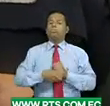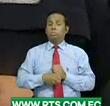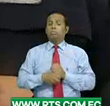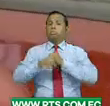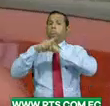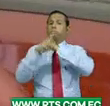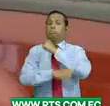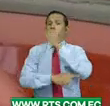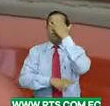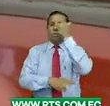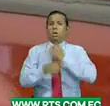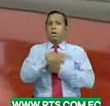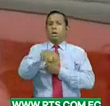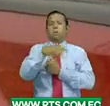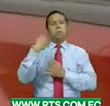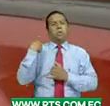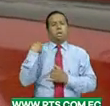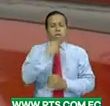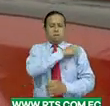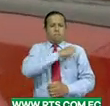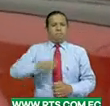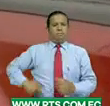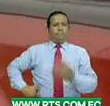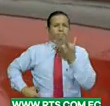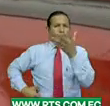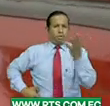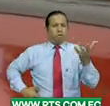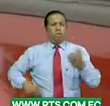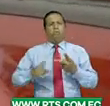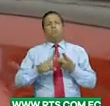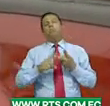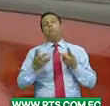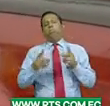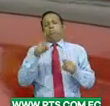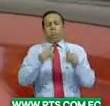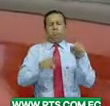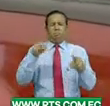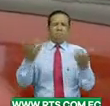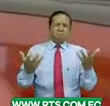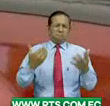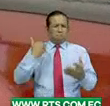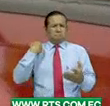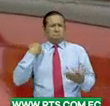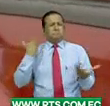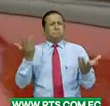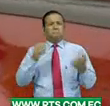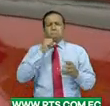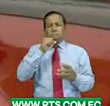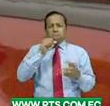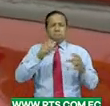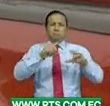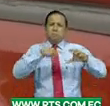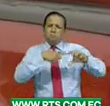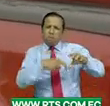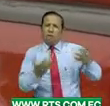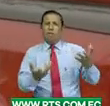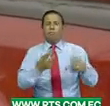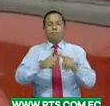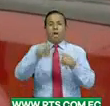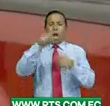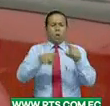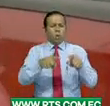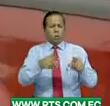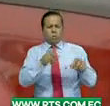el conductor no portaba cinturón de seguridad, no cumplir con las condiciones técnico-mecánicas. Incluso a ellos sí tuvimos que retornarlos